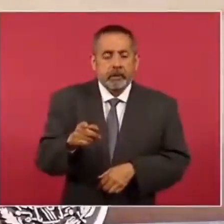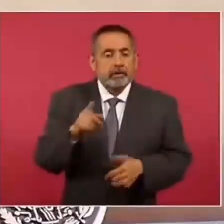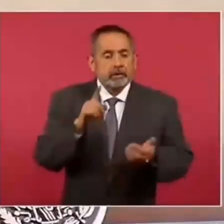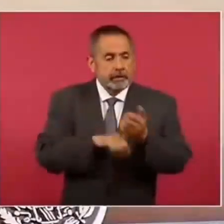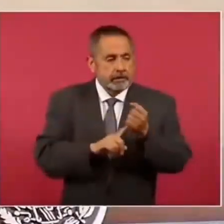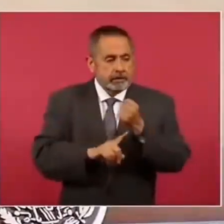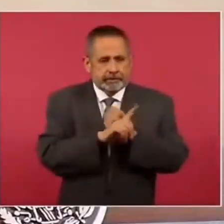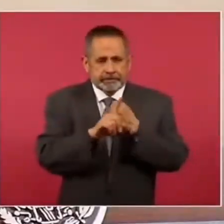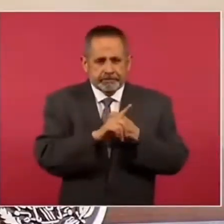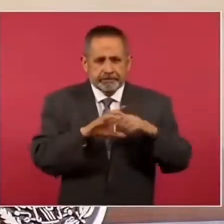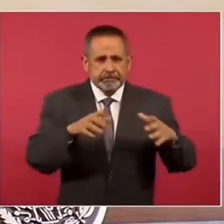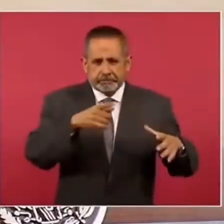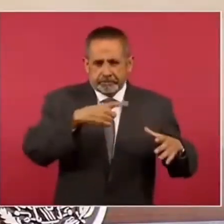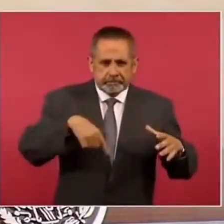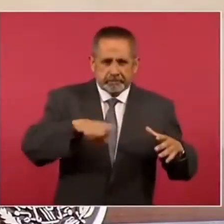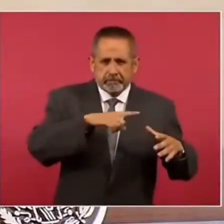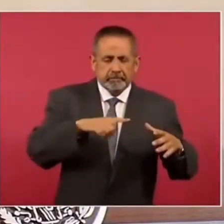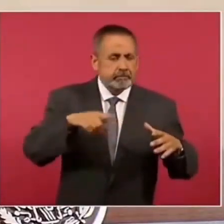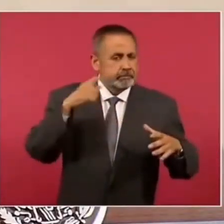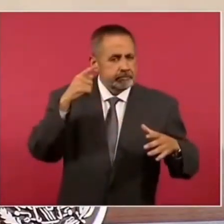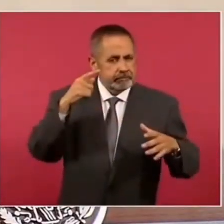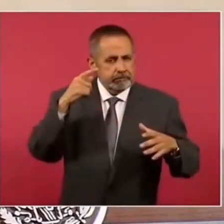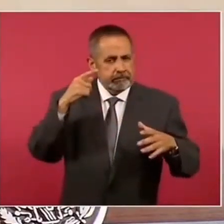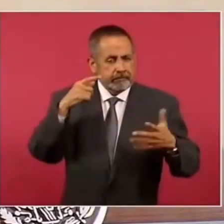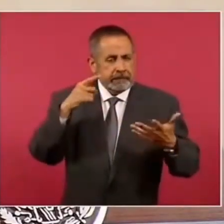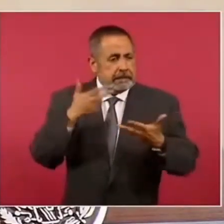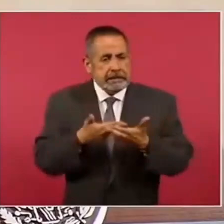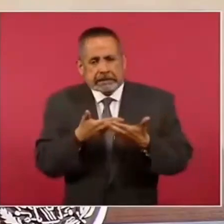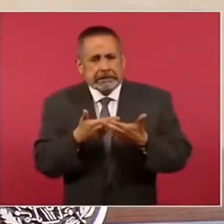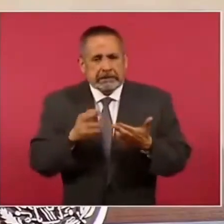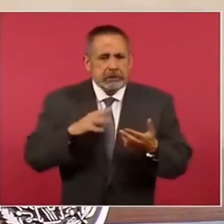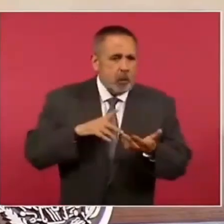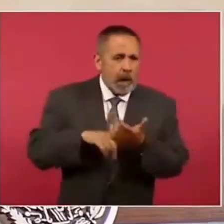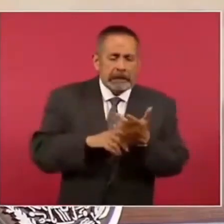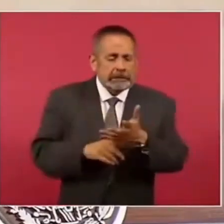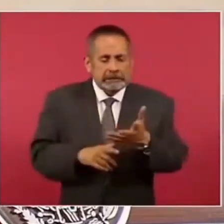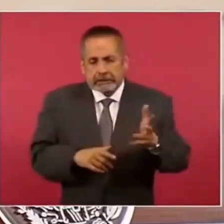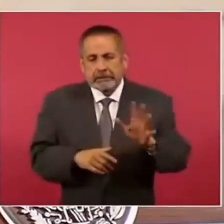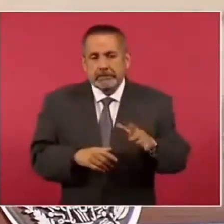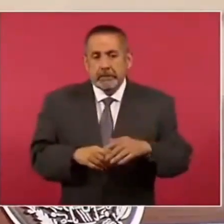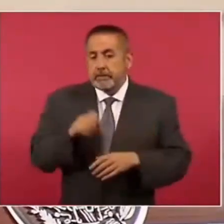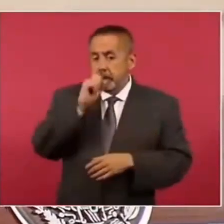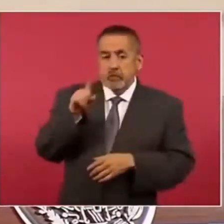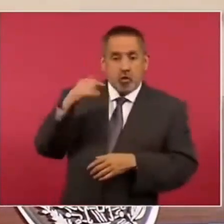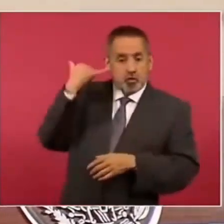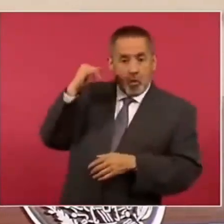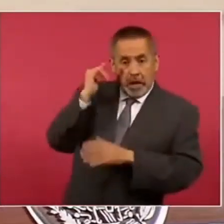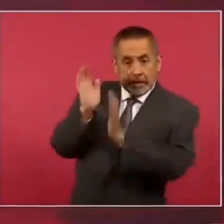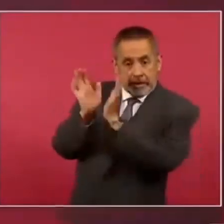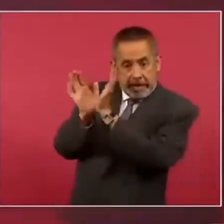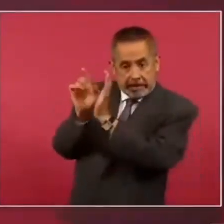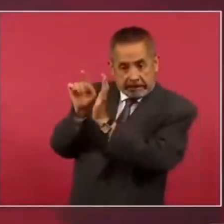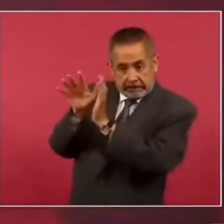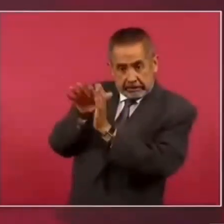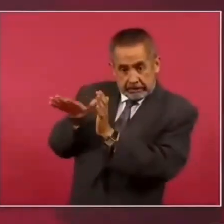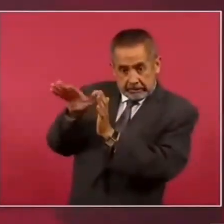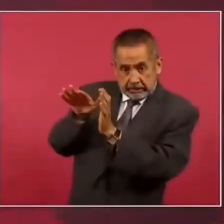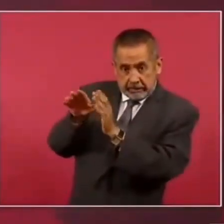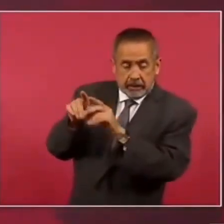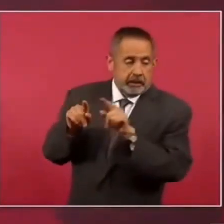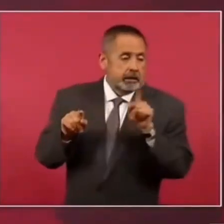problemas de abasto, tanto en la península de Yucatán como